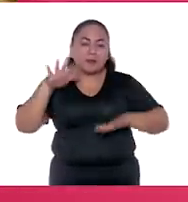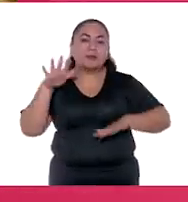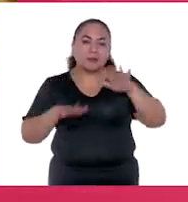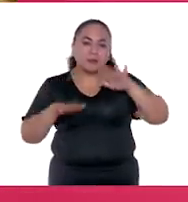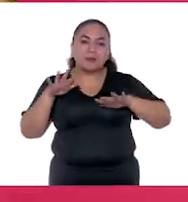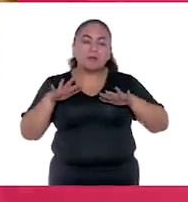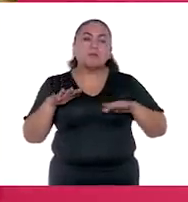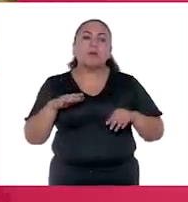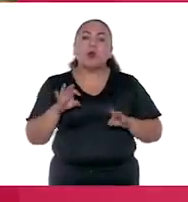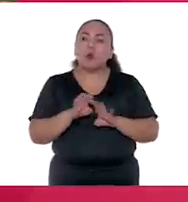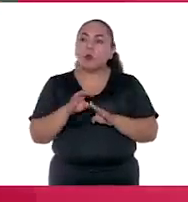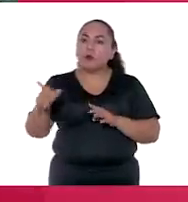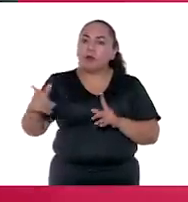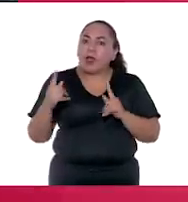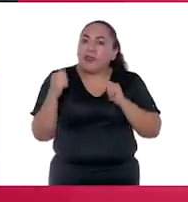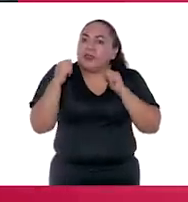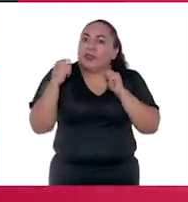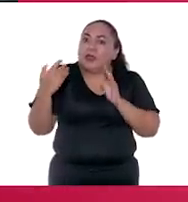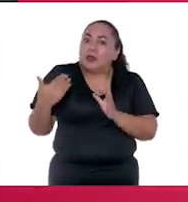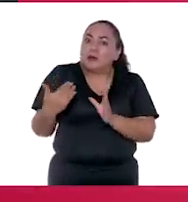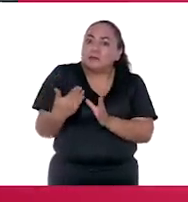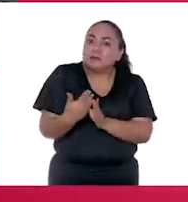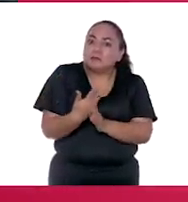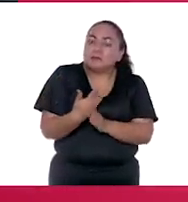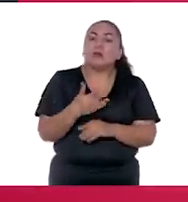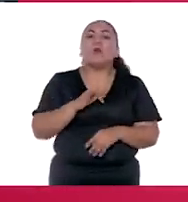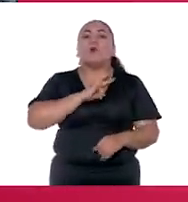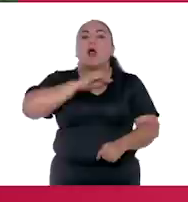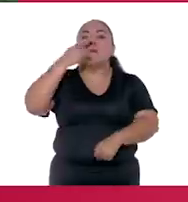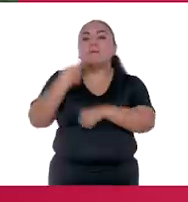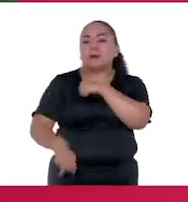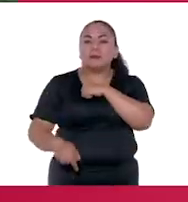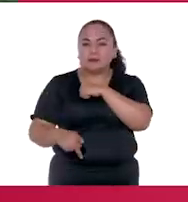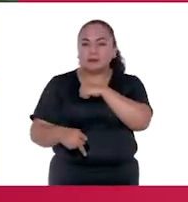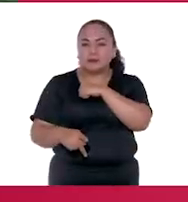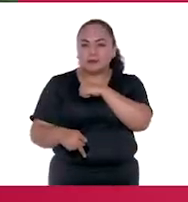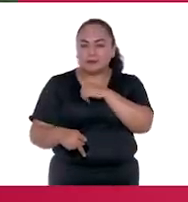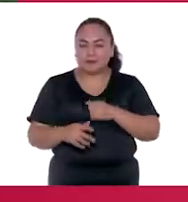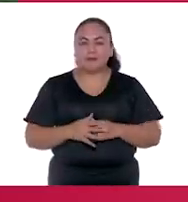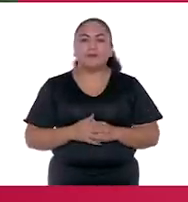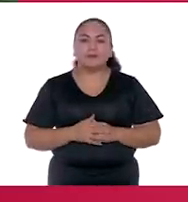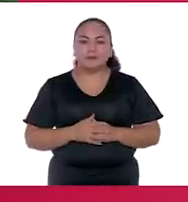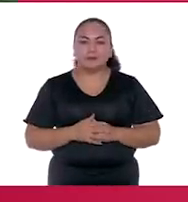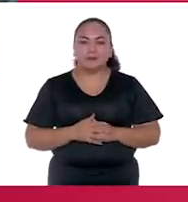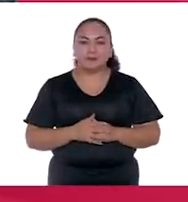que traspasar un cierto límite puede poner en riesgo la situación.